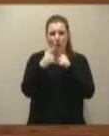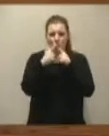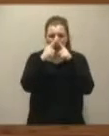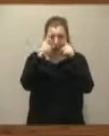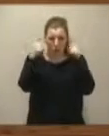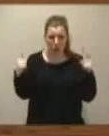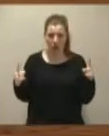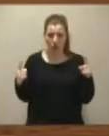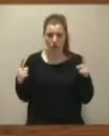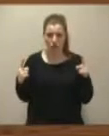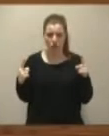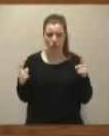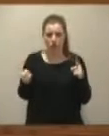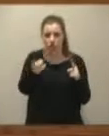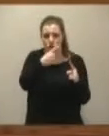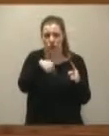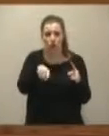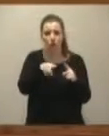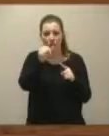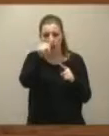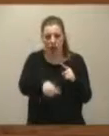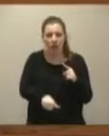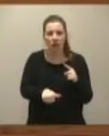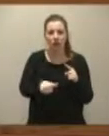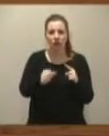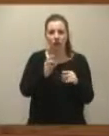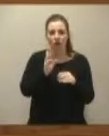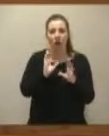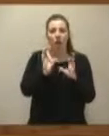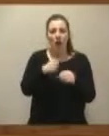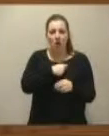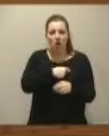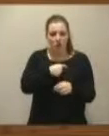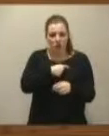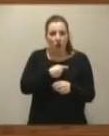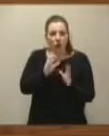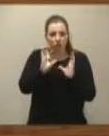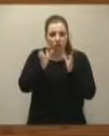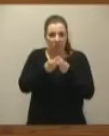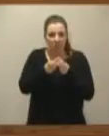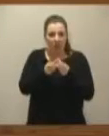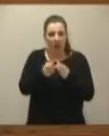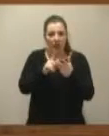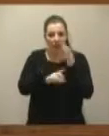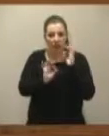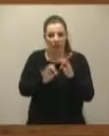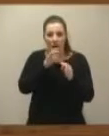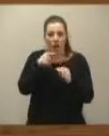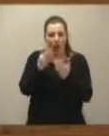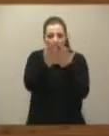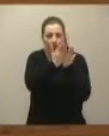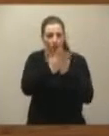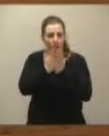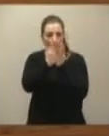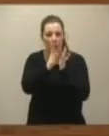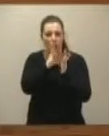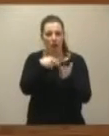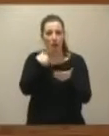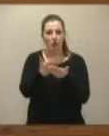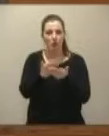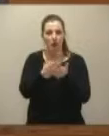estuvo funcionando en este Parlamento una comisión especial de estudio para la propuesta de una reforma